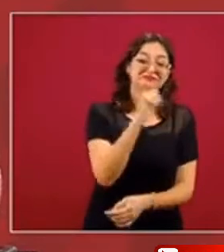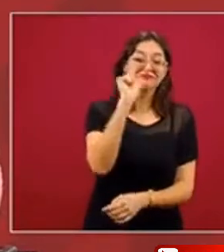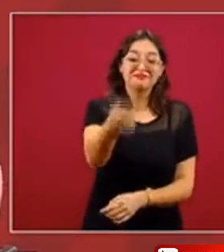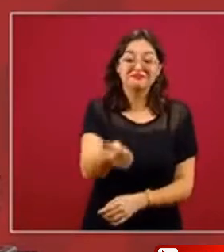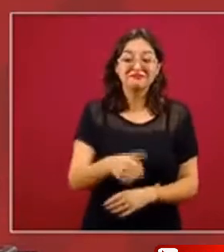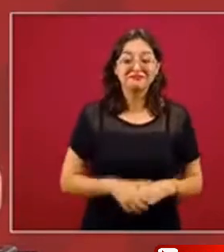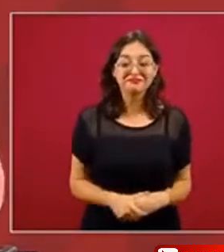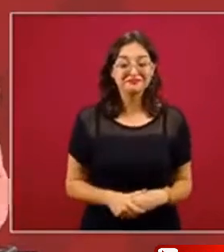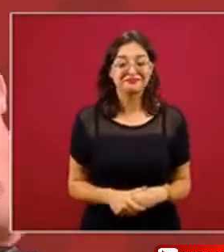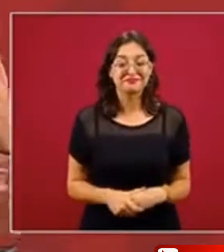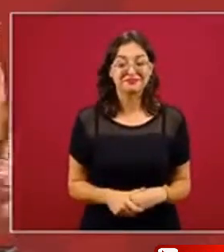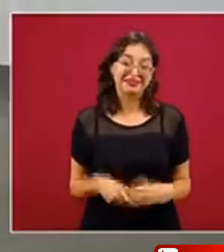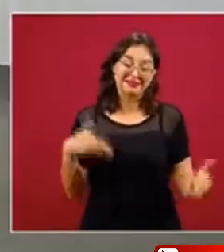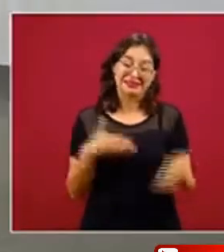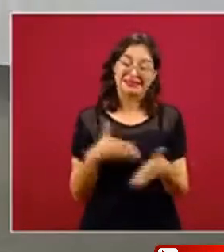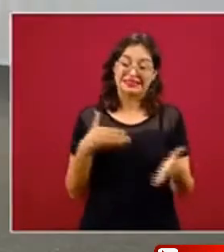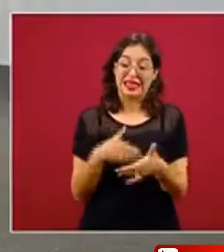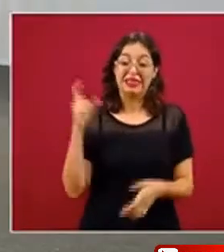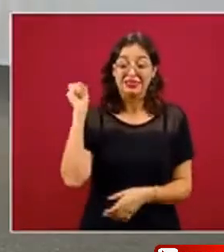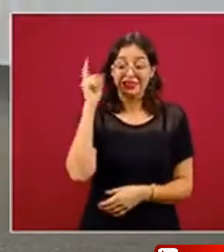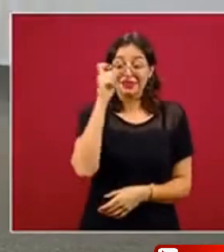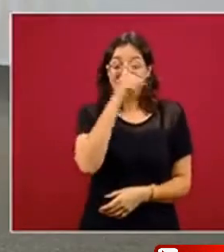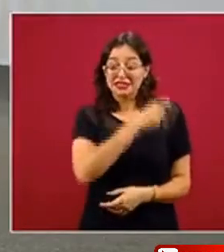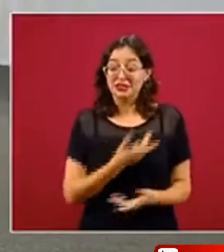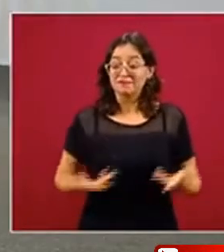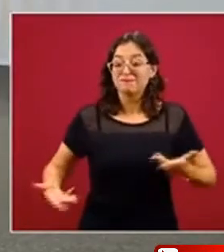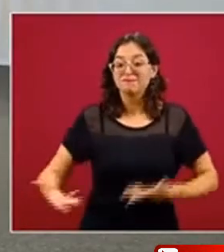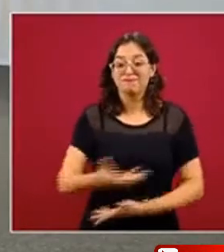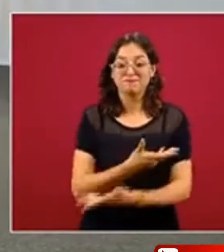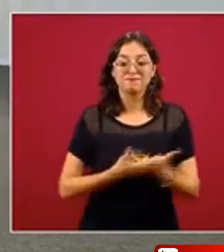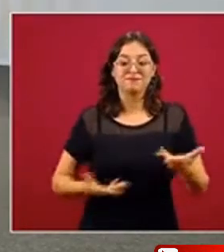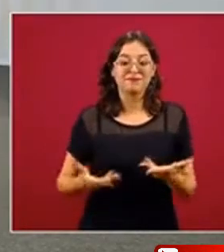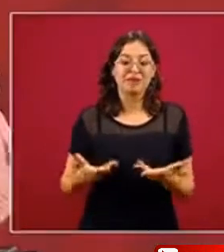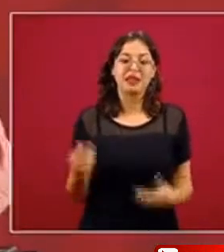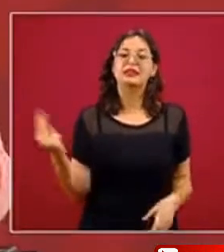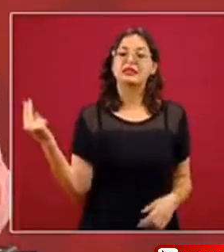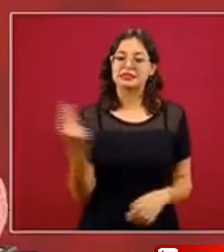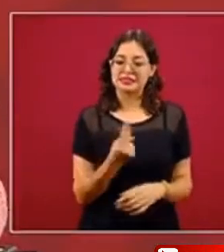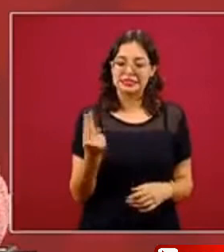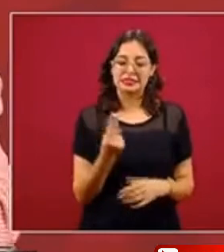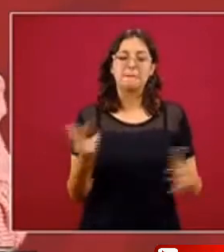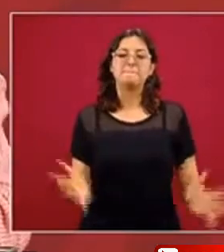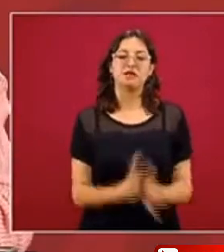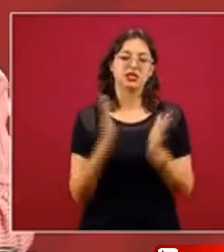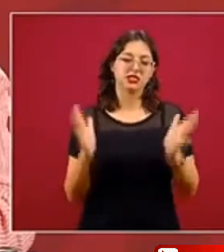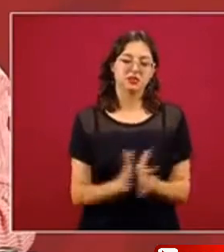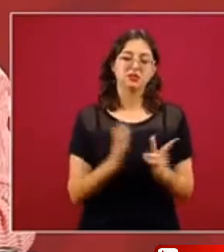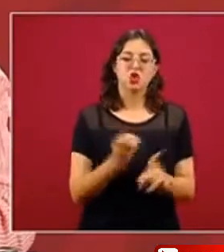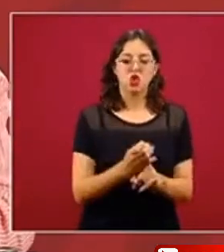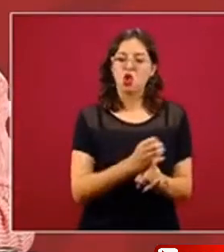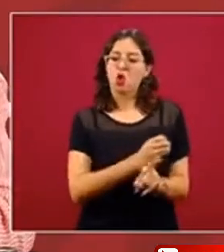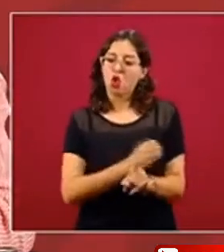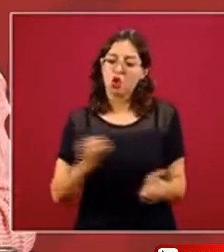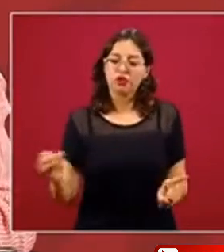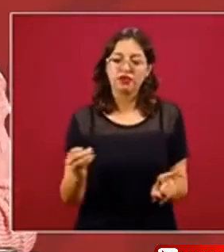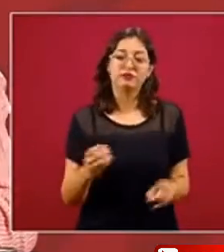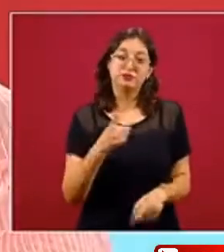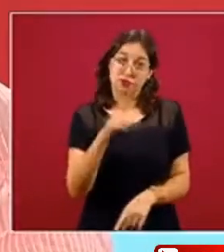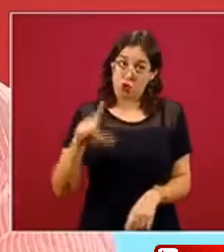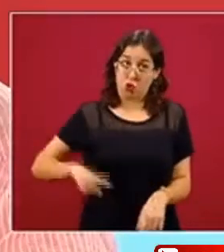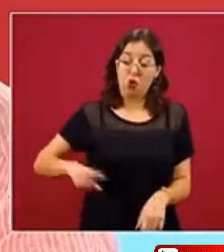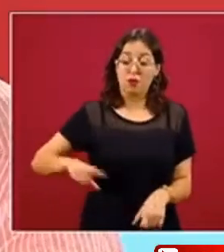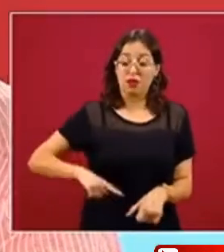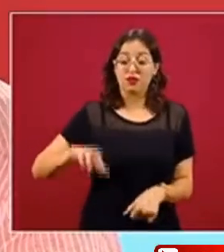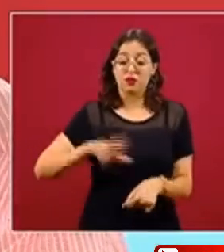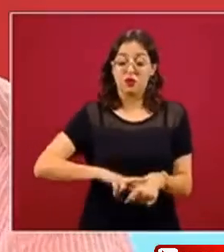que para que se pueda hacer ese intercambio de servicios se requiere una participación ordenada por parte del gobierno